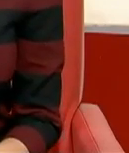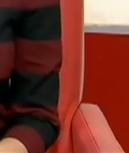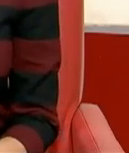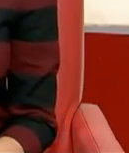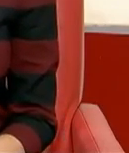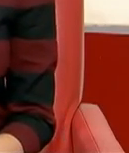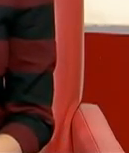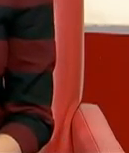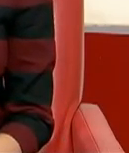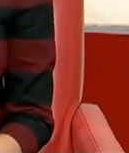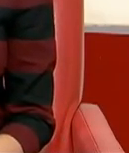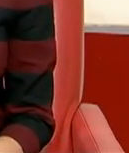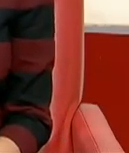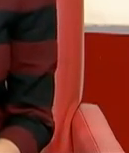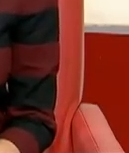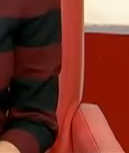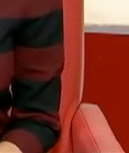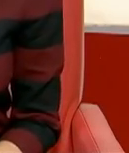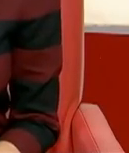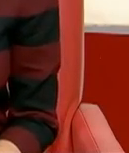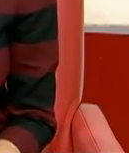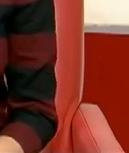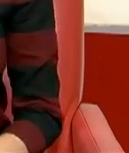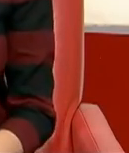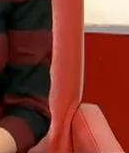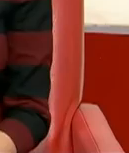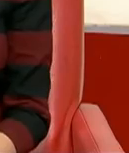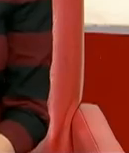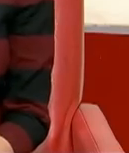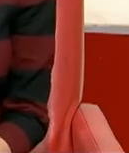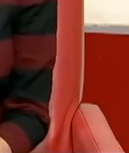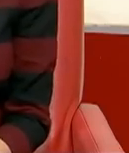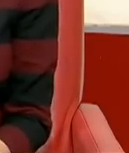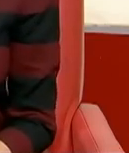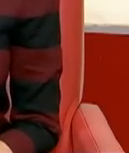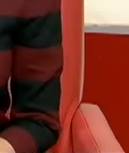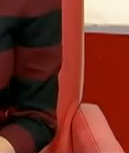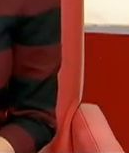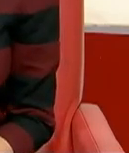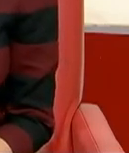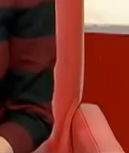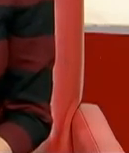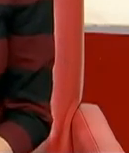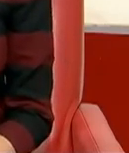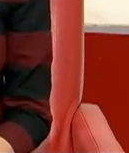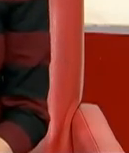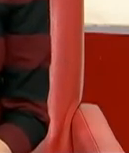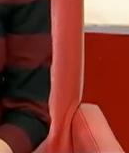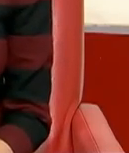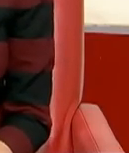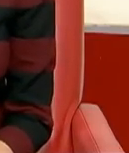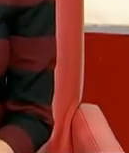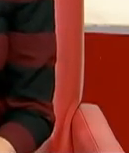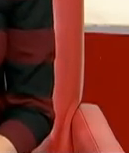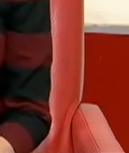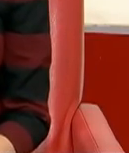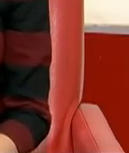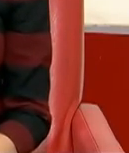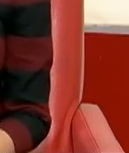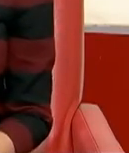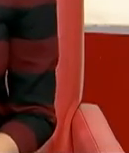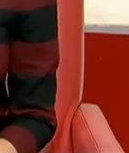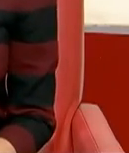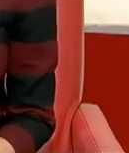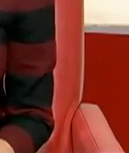22 y, por supuesto, a través de nuestras redes también nos siguen en Facebook, en Noticias México al Día y en Twitter en @mixaldia. Y bueno,